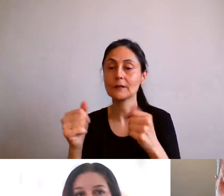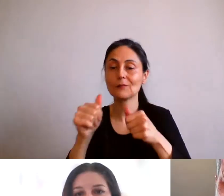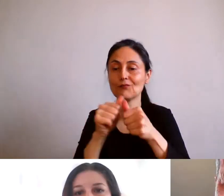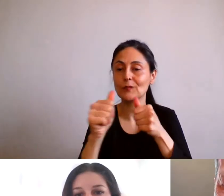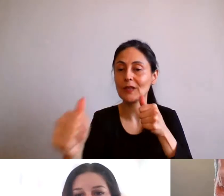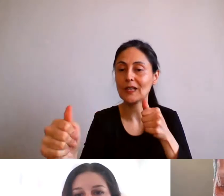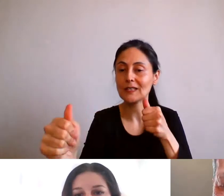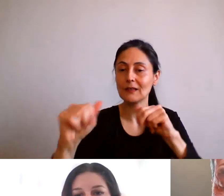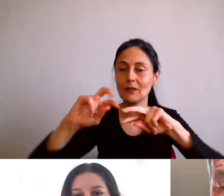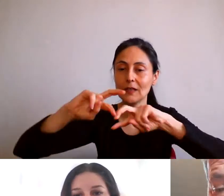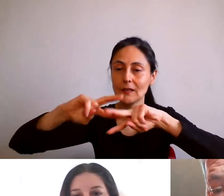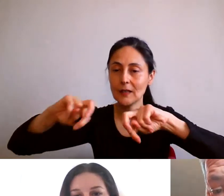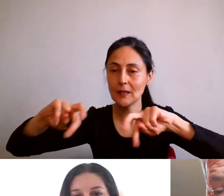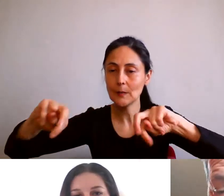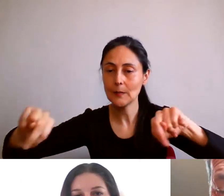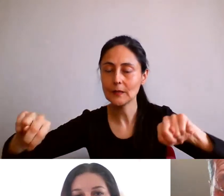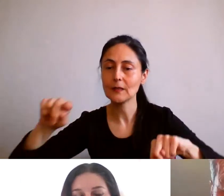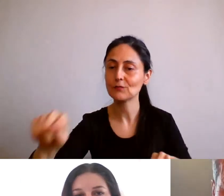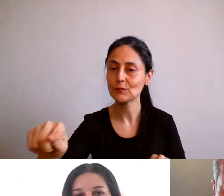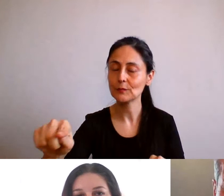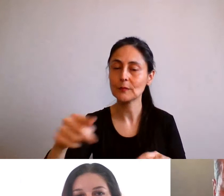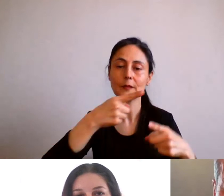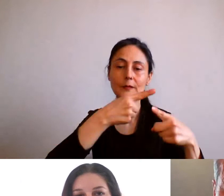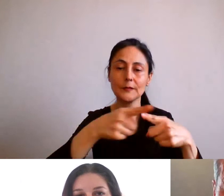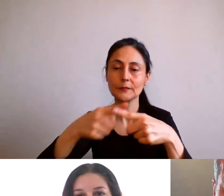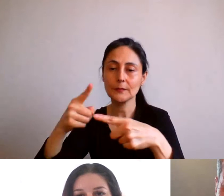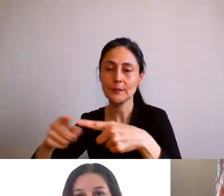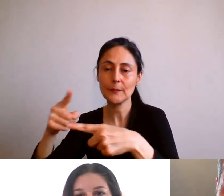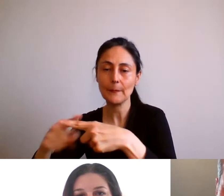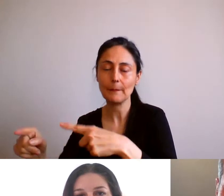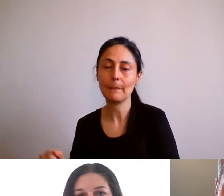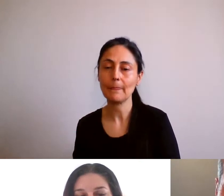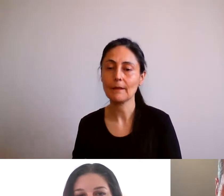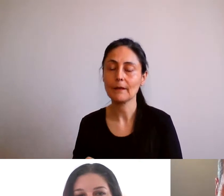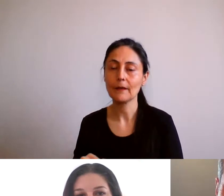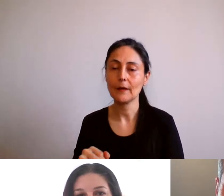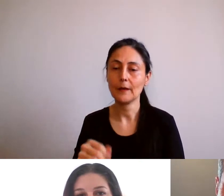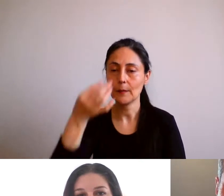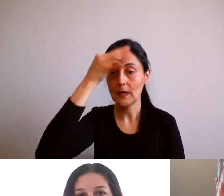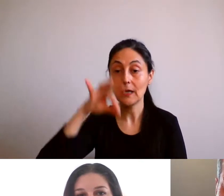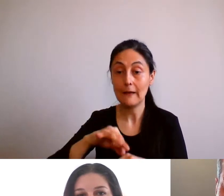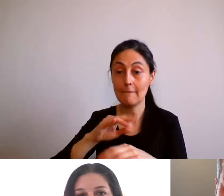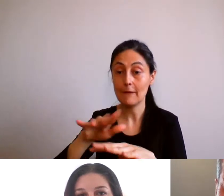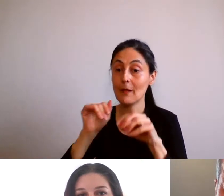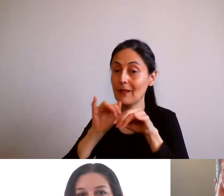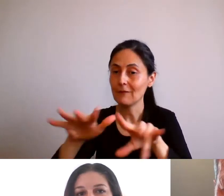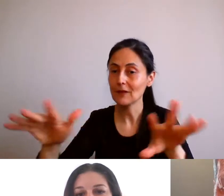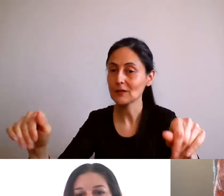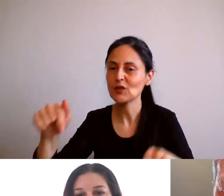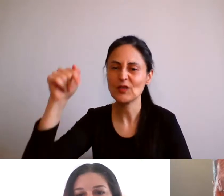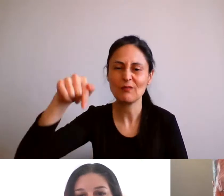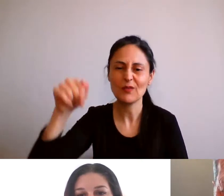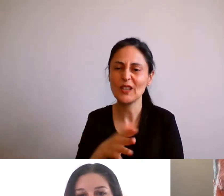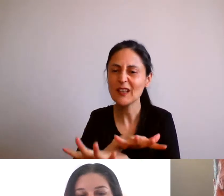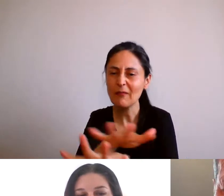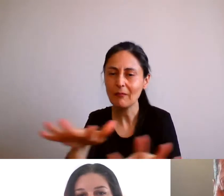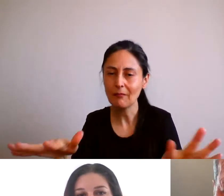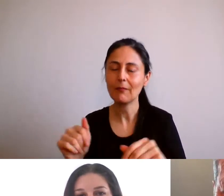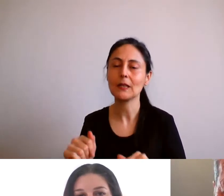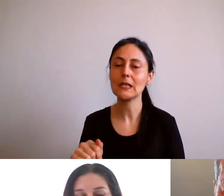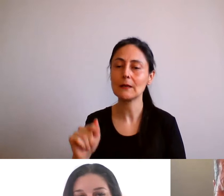trazabilidad, etcétera, que para todas las enfermedades infecciosas es fundamental, pero que en esta pandemia ha quedado con claridad reflejado